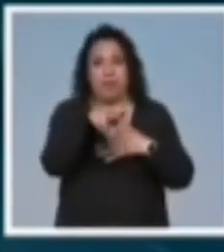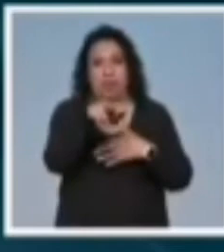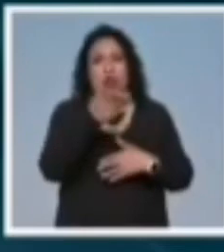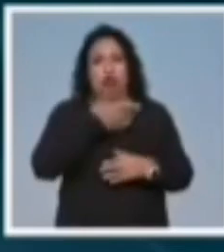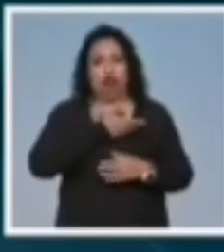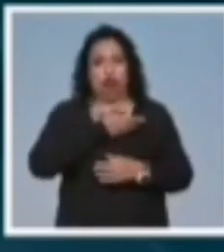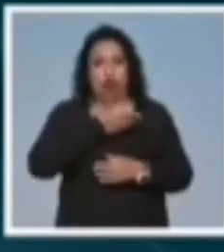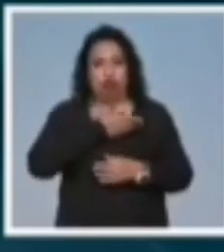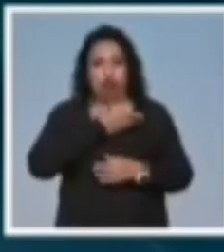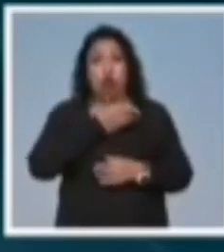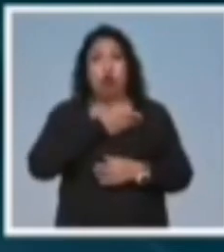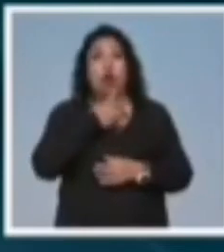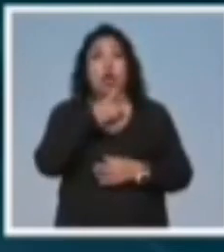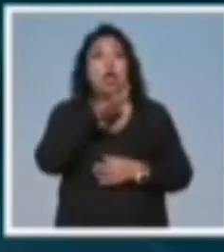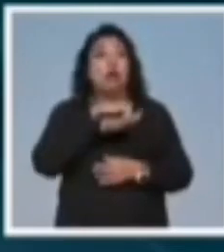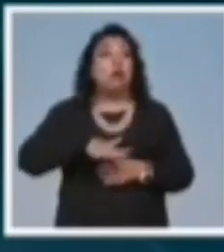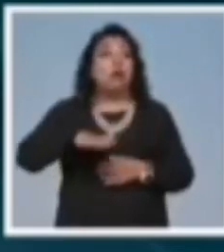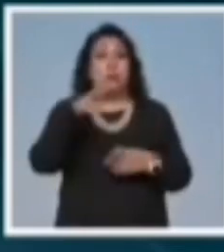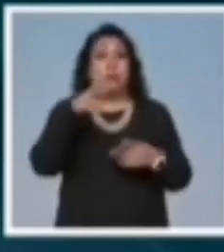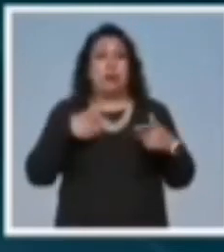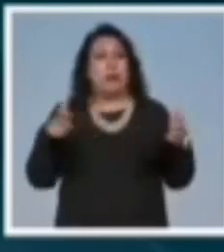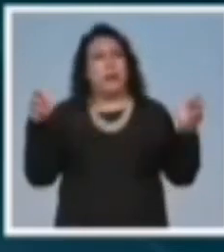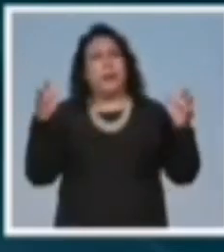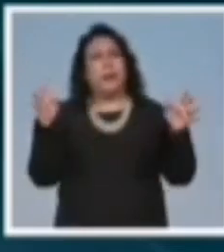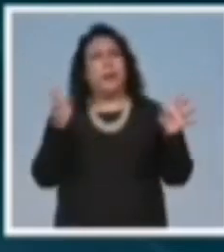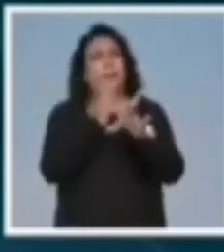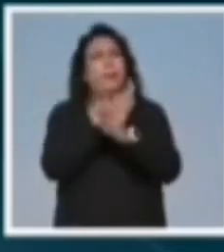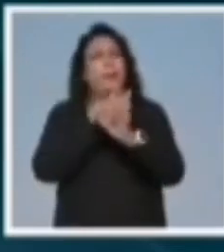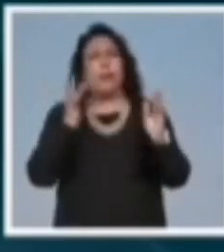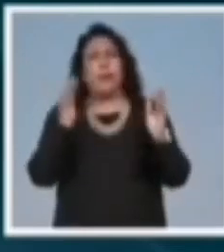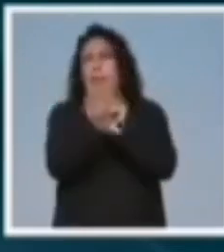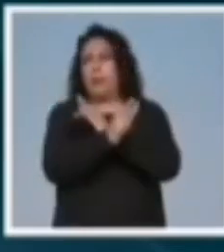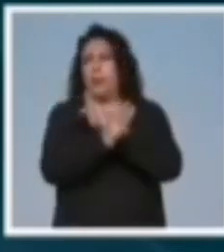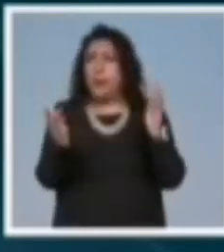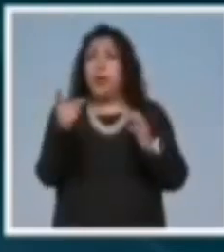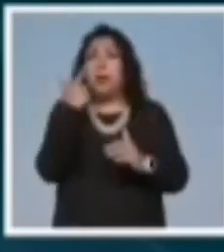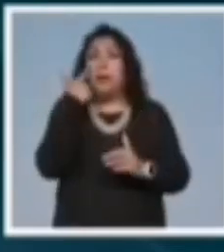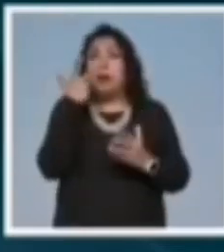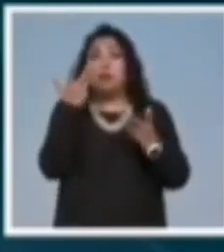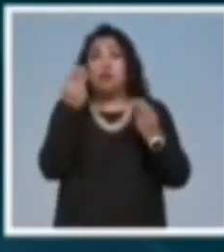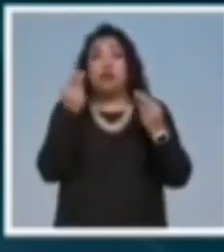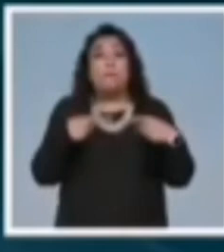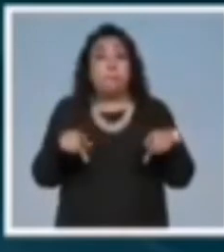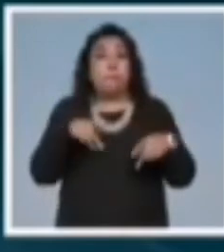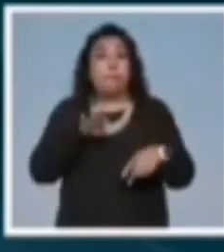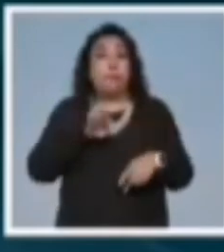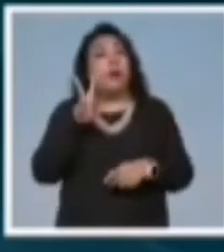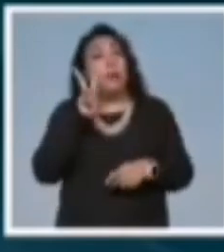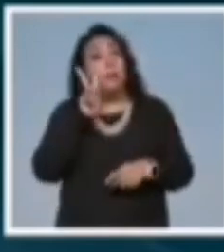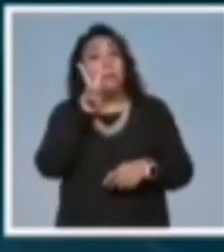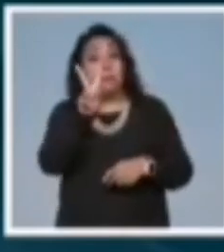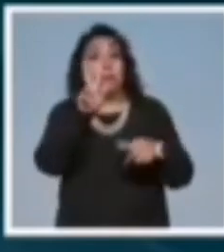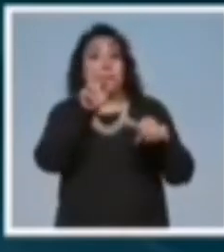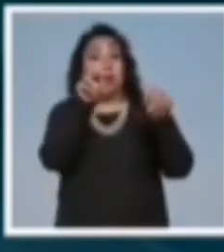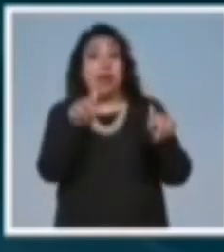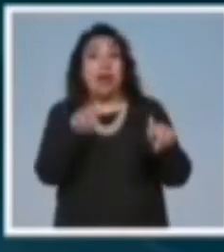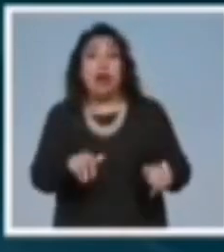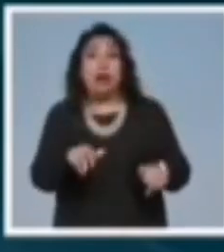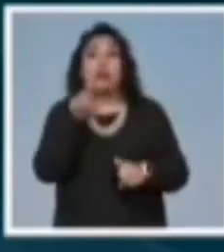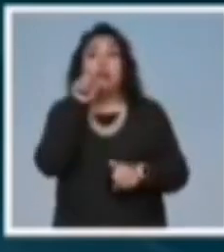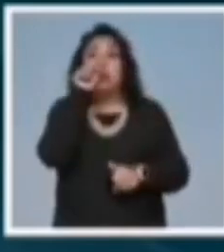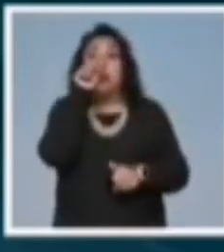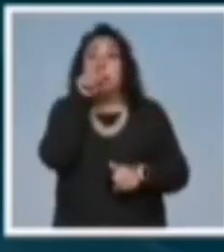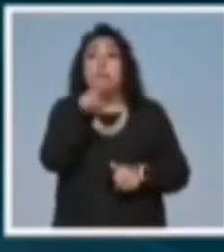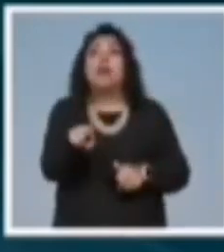la estación Zócalo, al ser un espacio público de tránsito continuo, potencializa el número de personas que pueden ver la obra, pero sobre